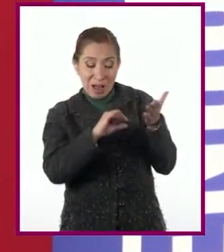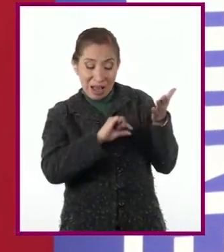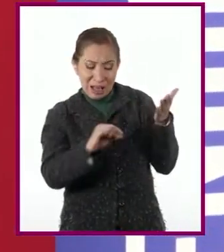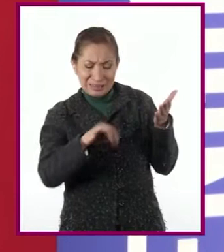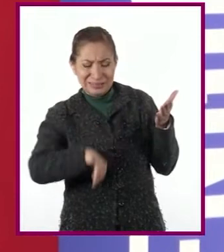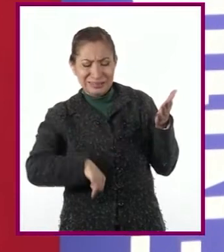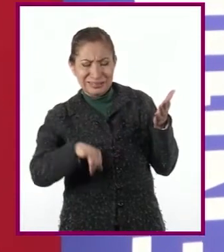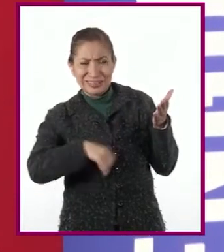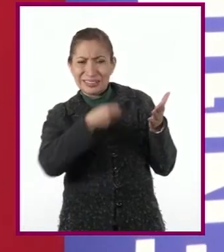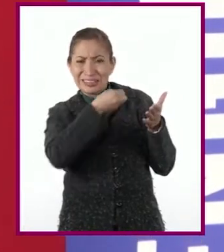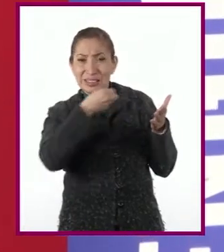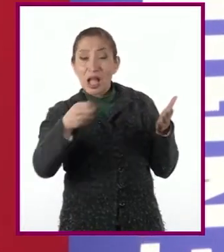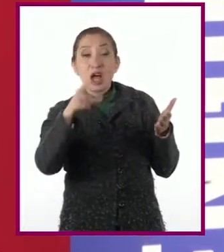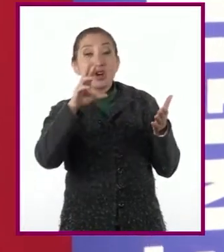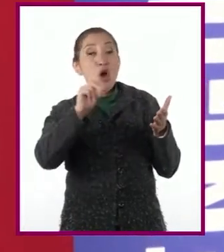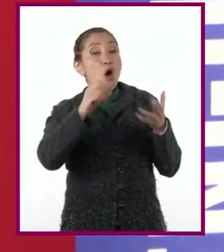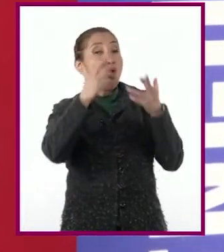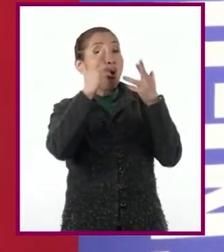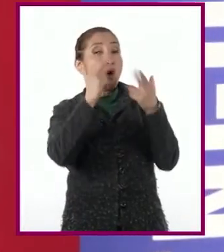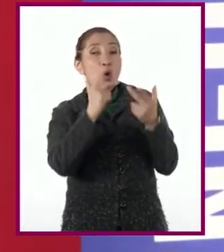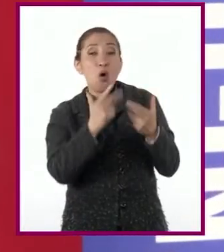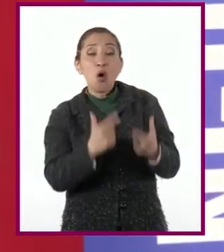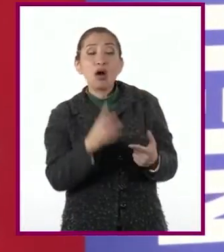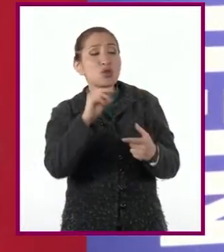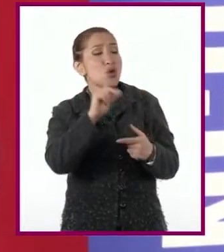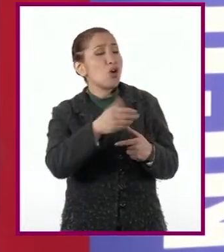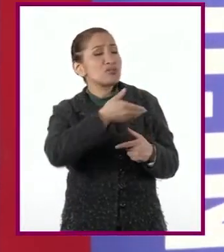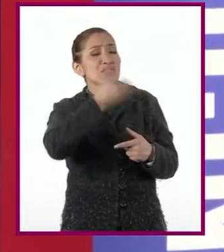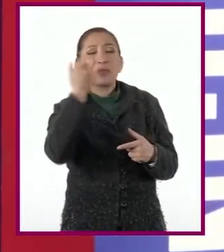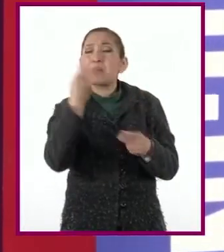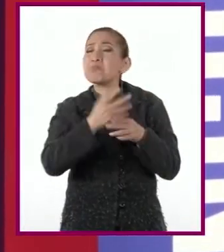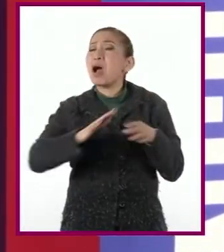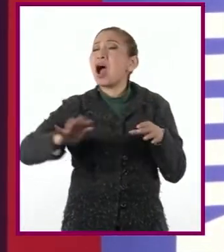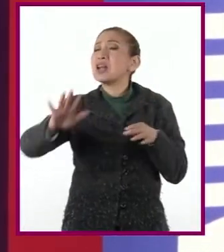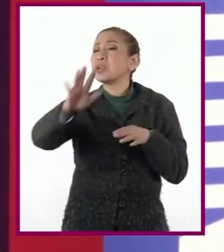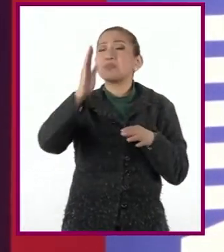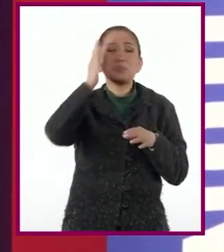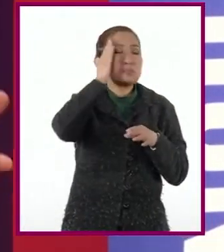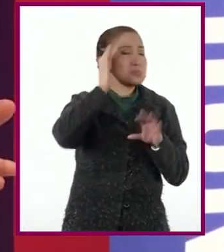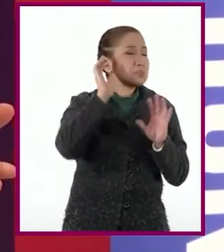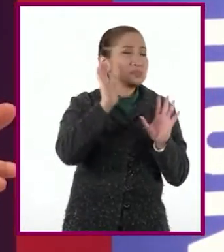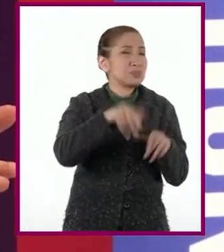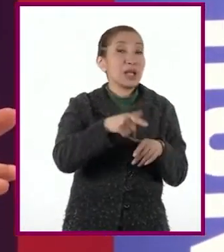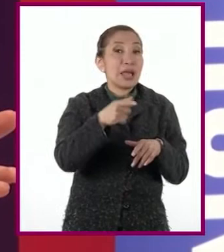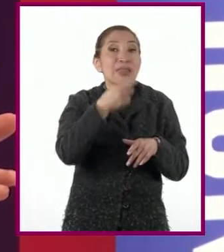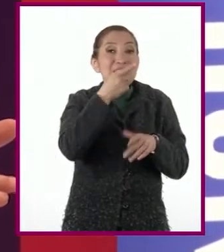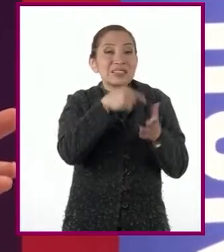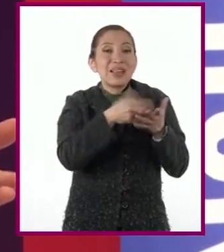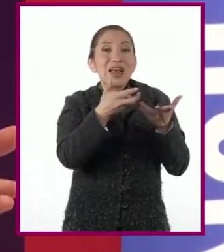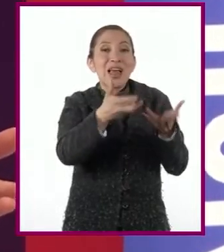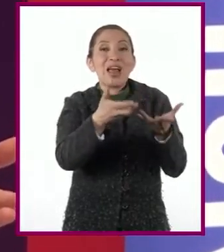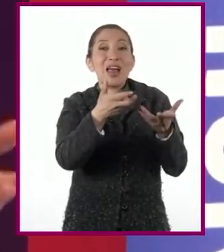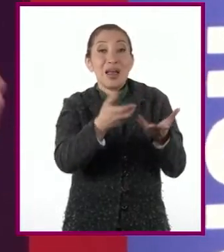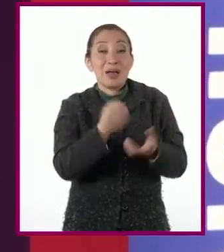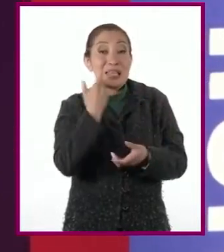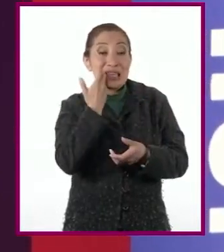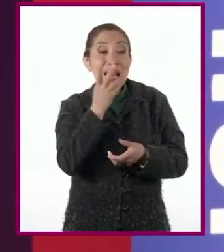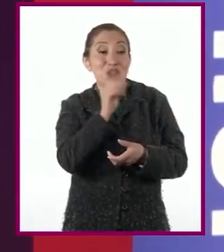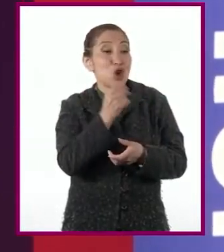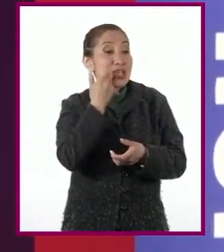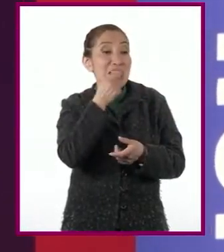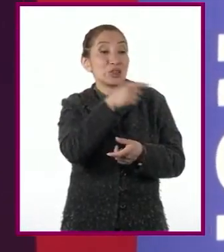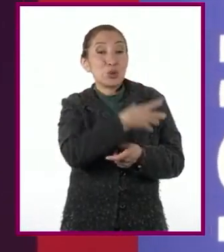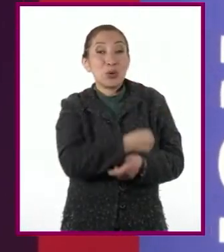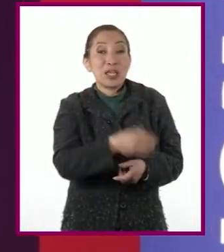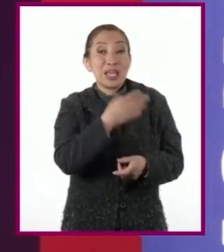la atención la frase "no te derrumbes, no sepas lo que pasa ni lo que ocurre", que expresa el deseo del poeta de no